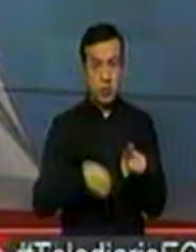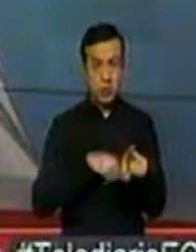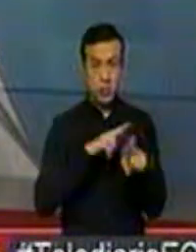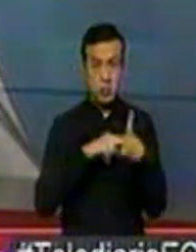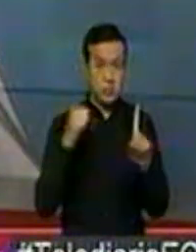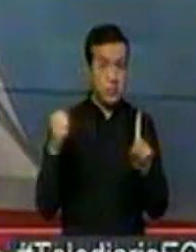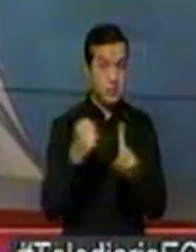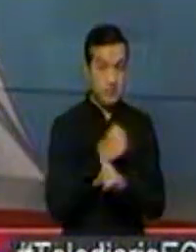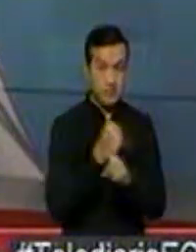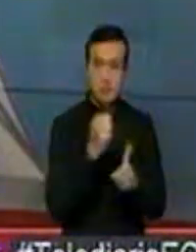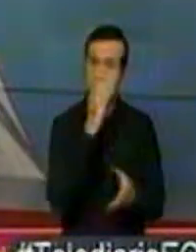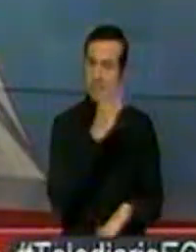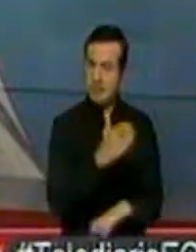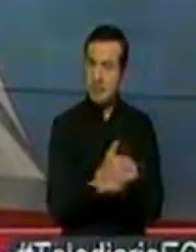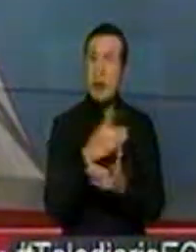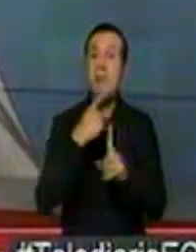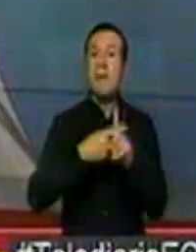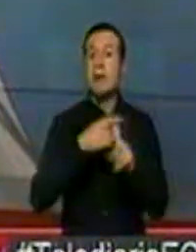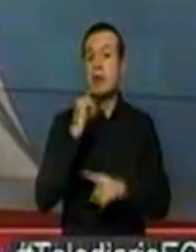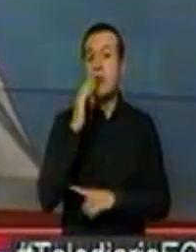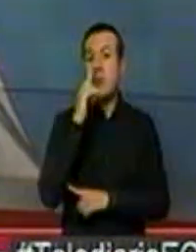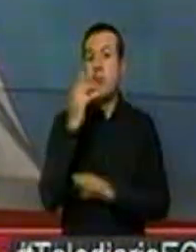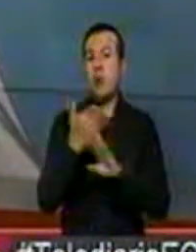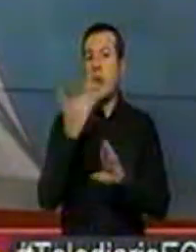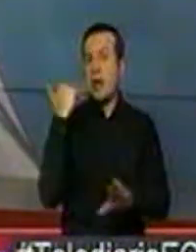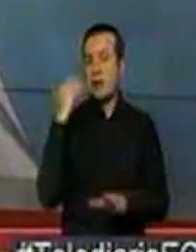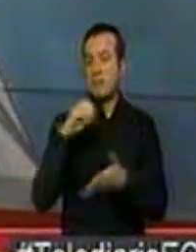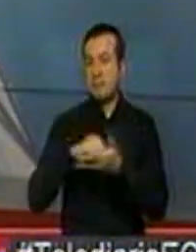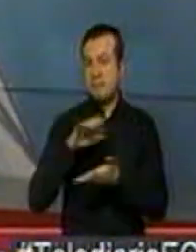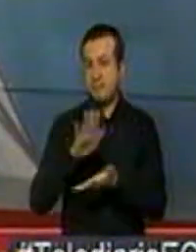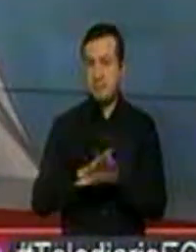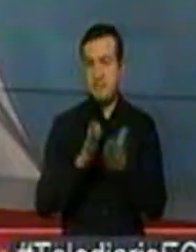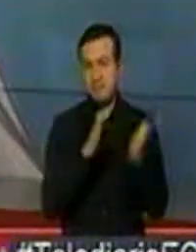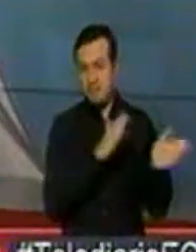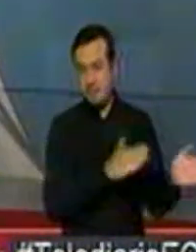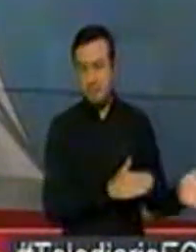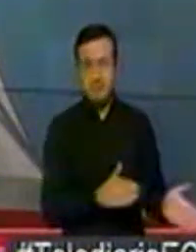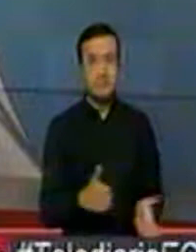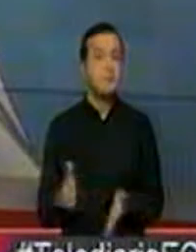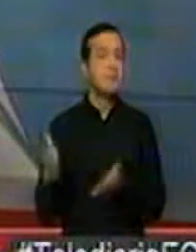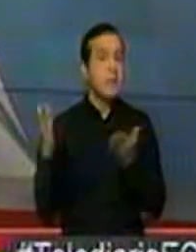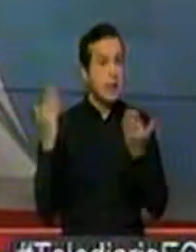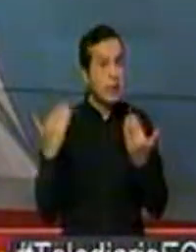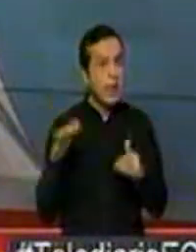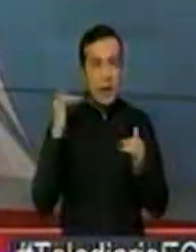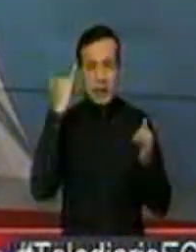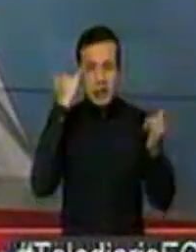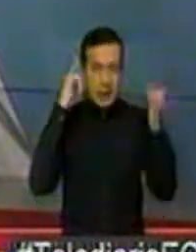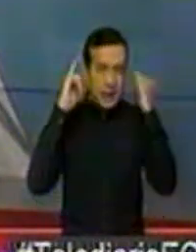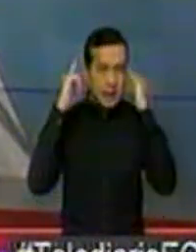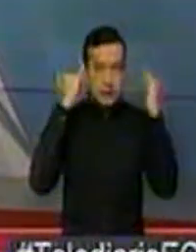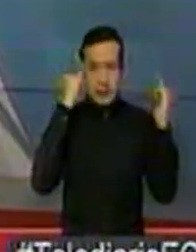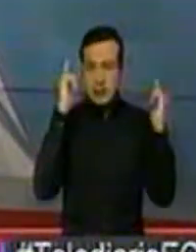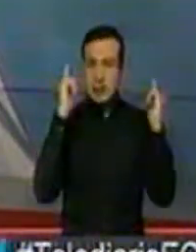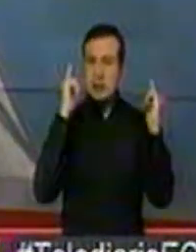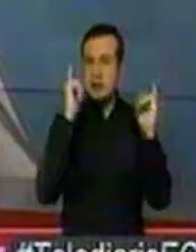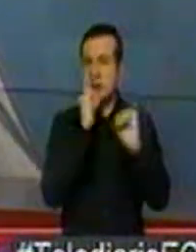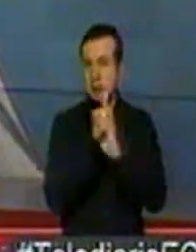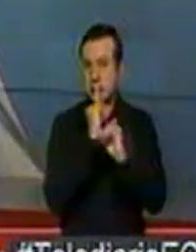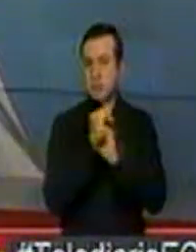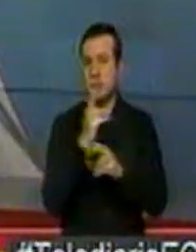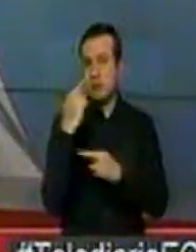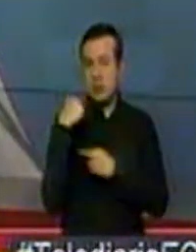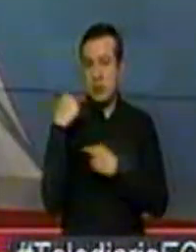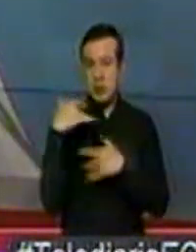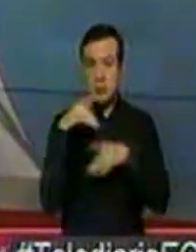desde el mes de junio pasado. Sin embargo, pues ya se han llevado a cabo iniciativas desde las instituciones que son las